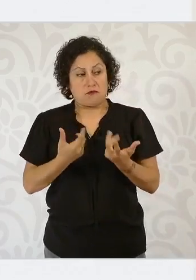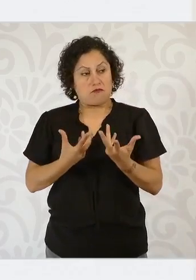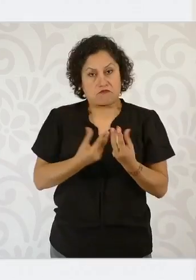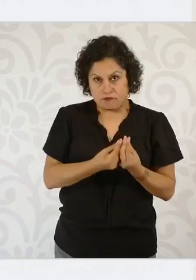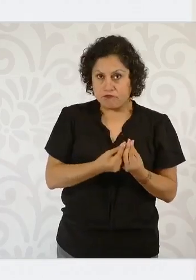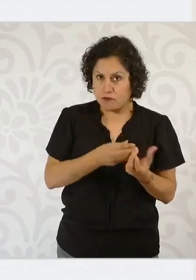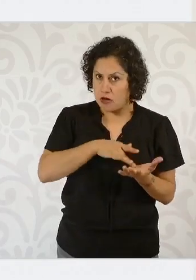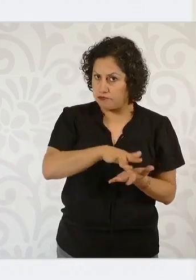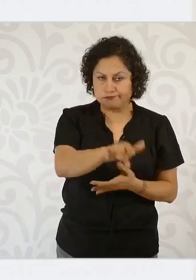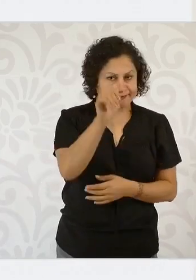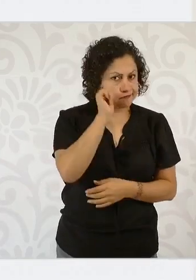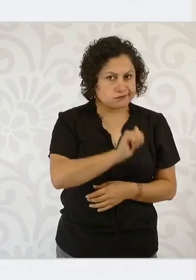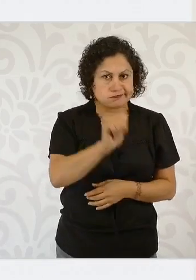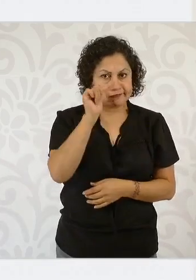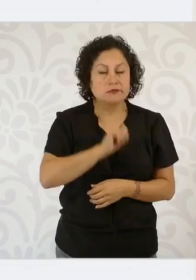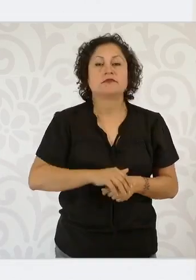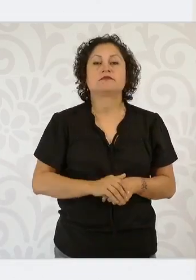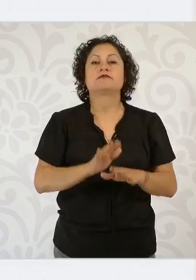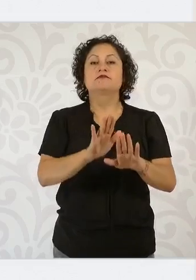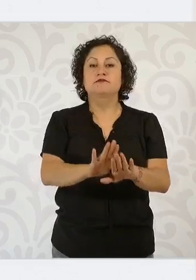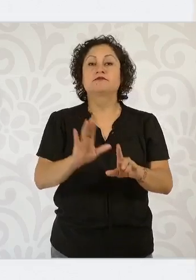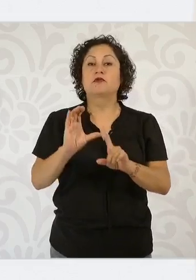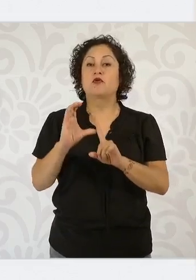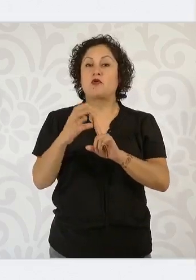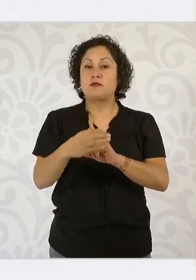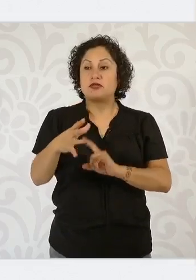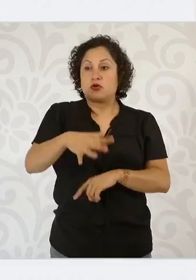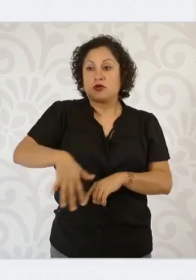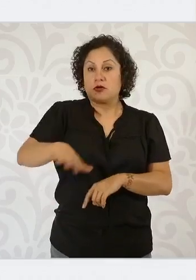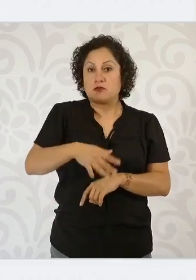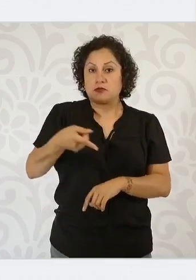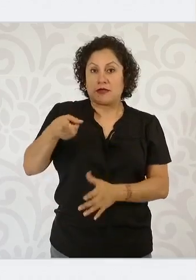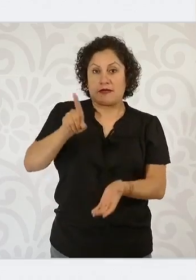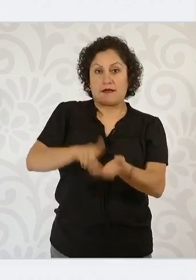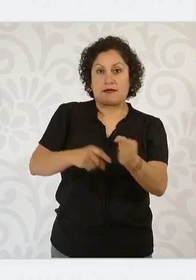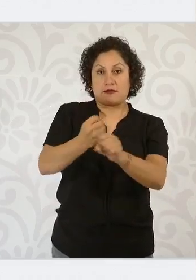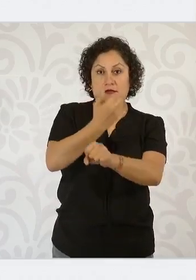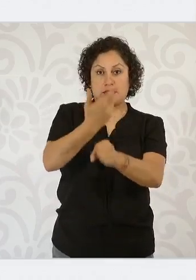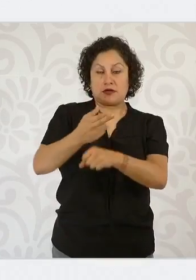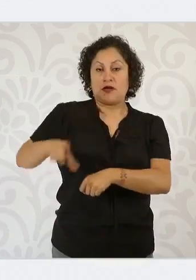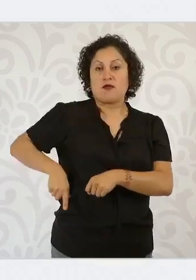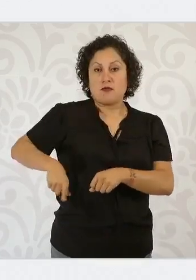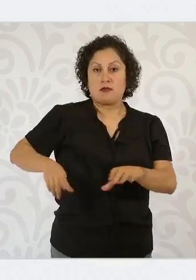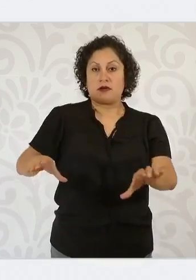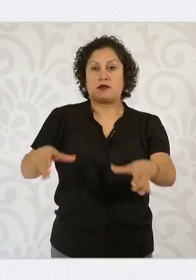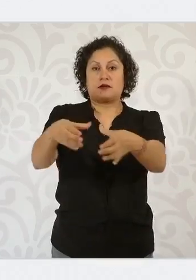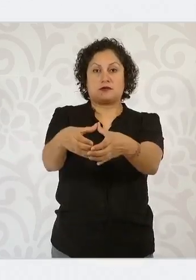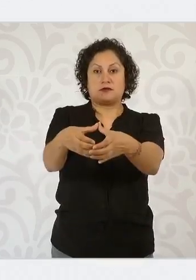Ahora, está la Comisión de Búsqueda aquí en la Secretaría de Gobernación. Se han estado reuniendo, a lo mejor